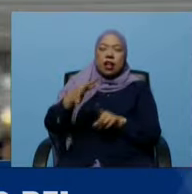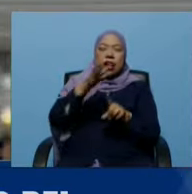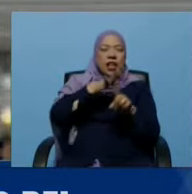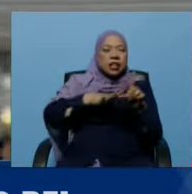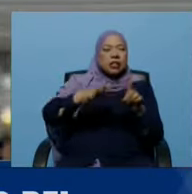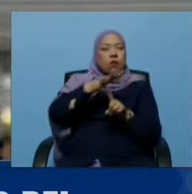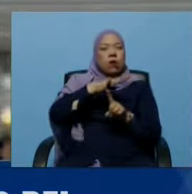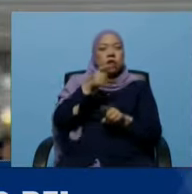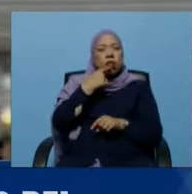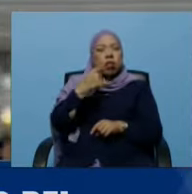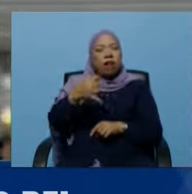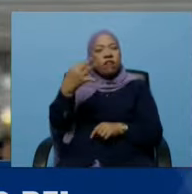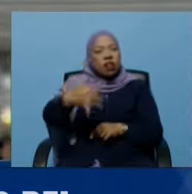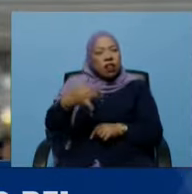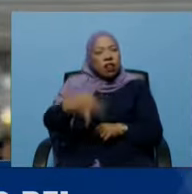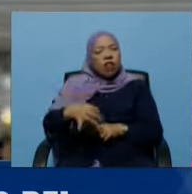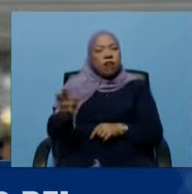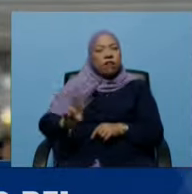de verdad.